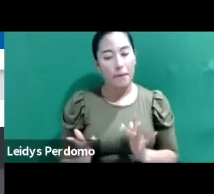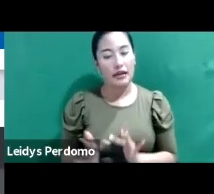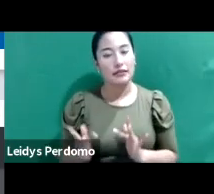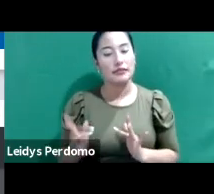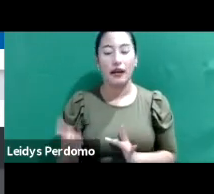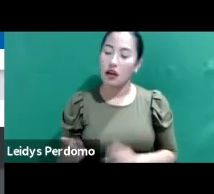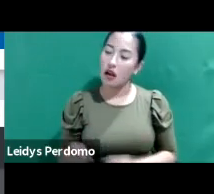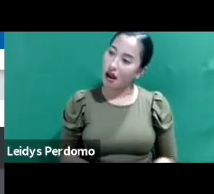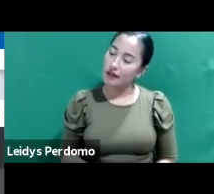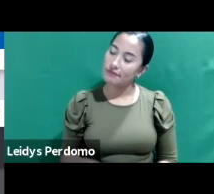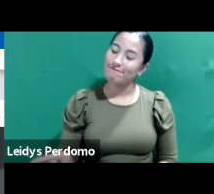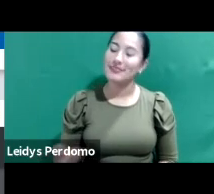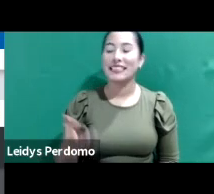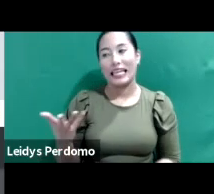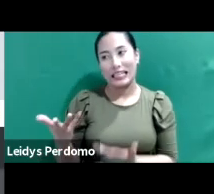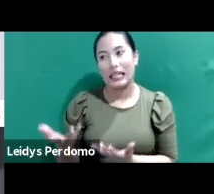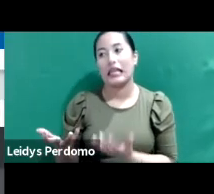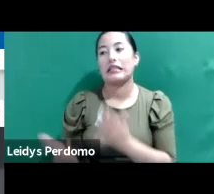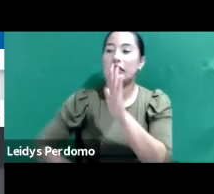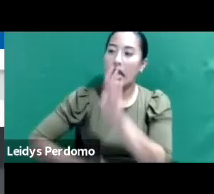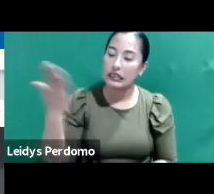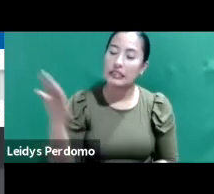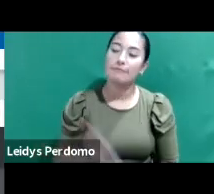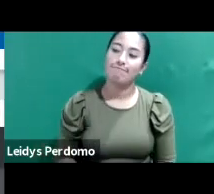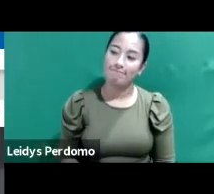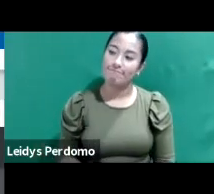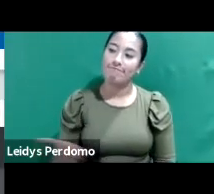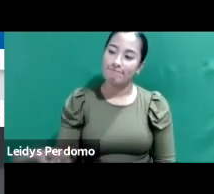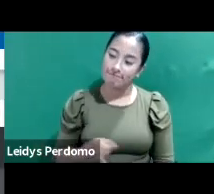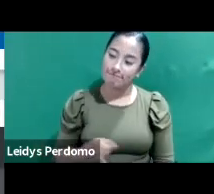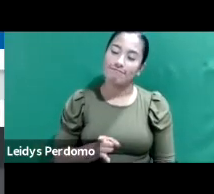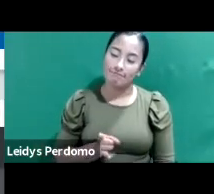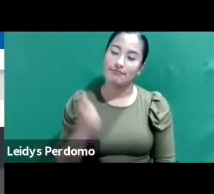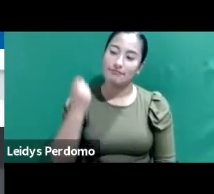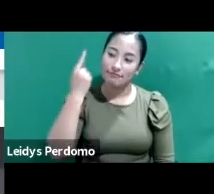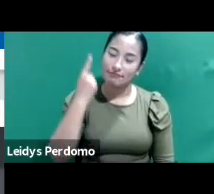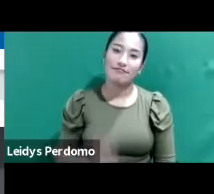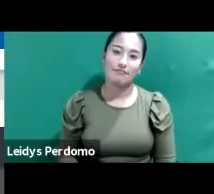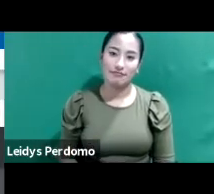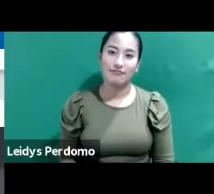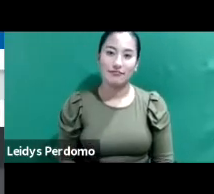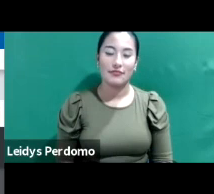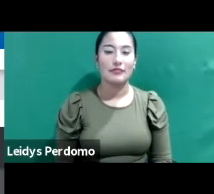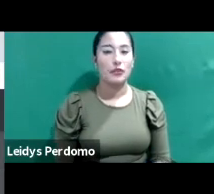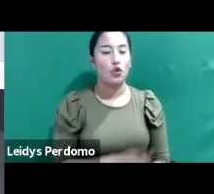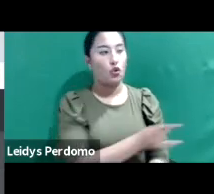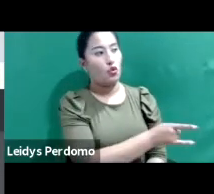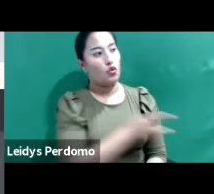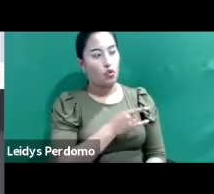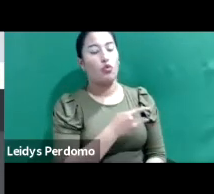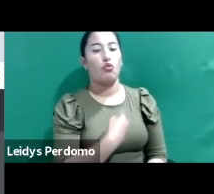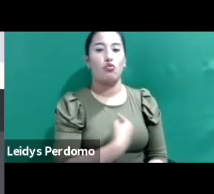esa necesidad de proteger y de temor también que tienen tus padres, ¿listo? Entonces sí es importante esa mediación también que se puede